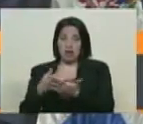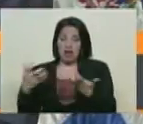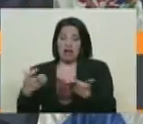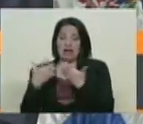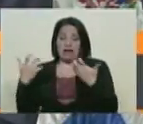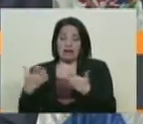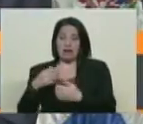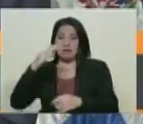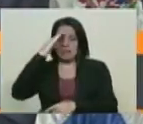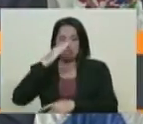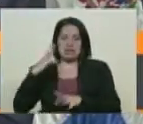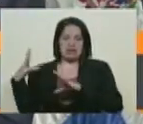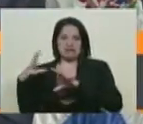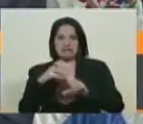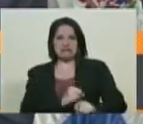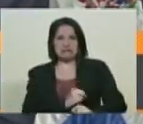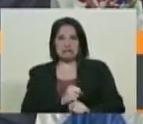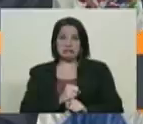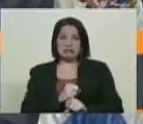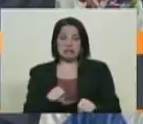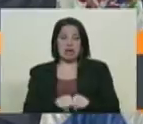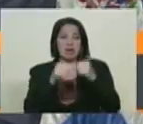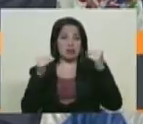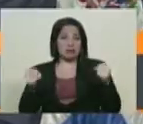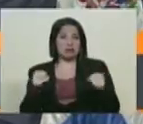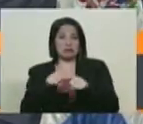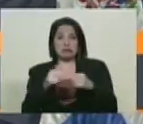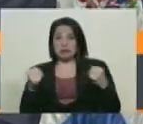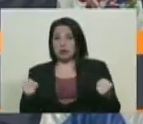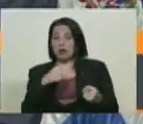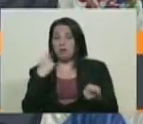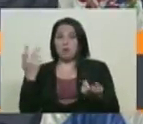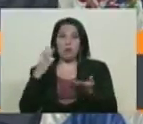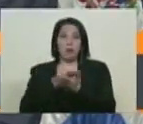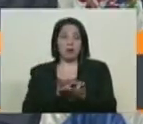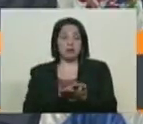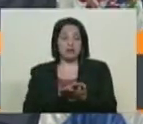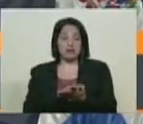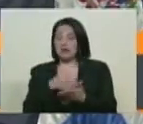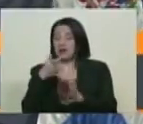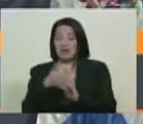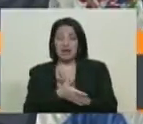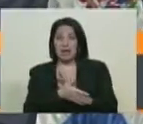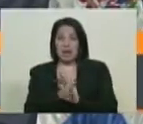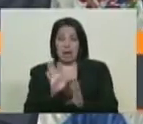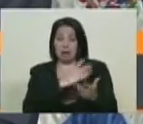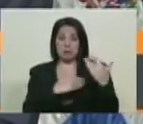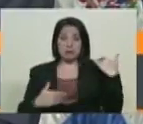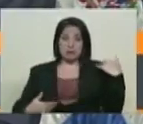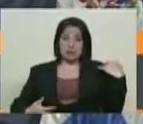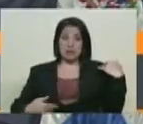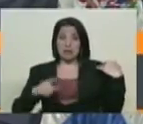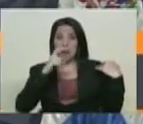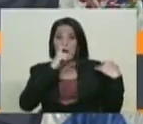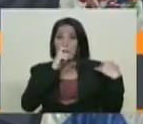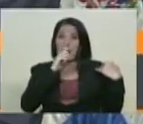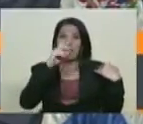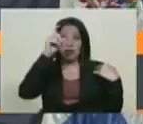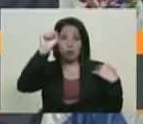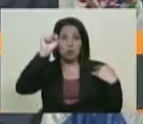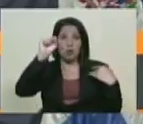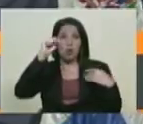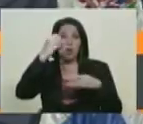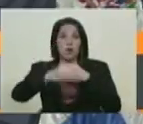civil, que era la destrucción, que era la muerte, el presidente Maduro propuso una elección,